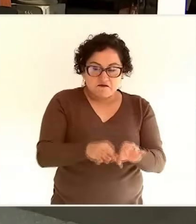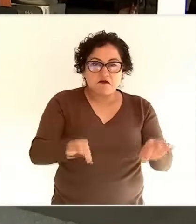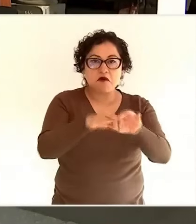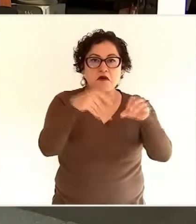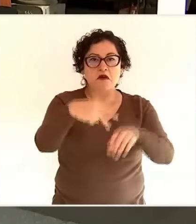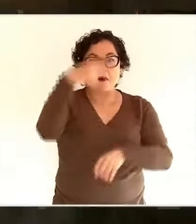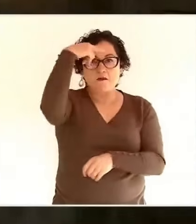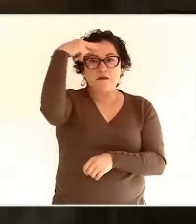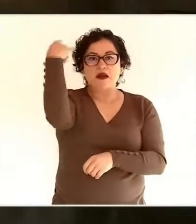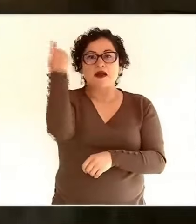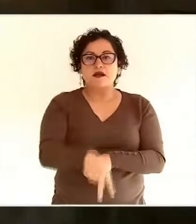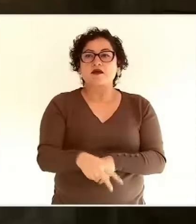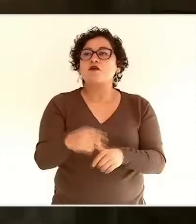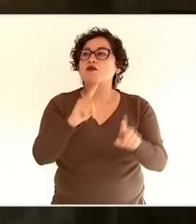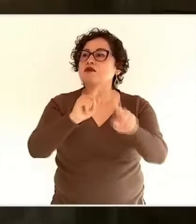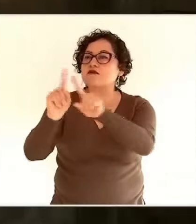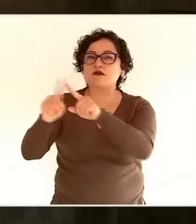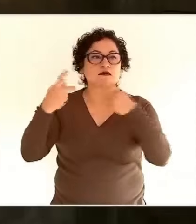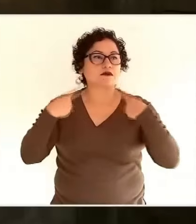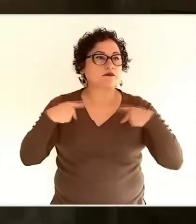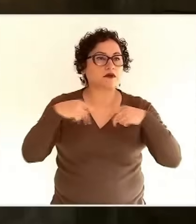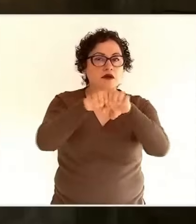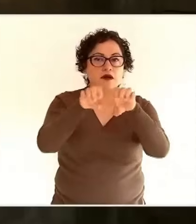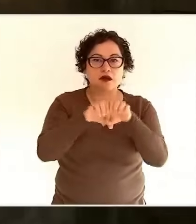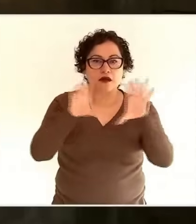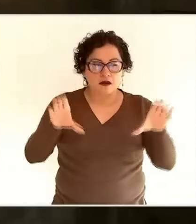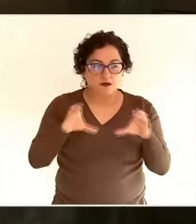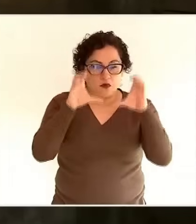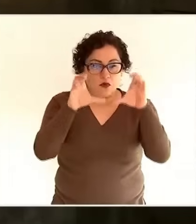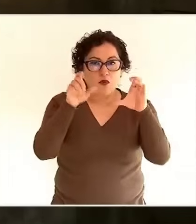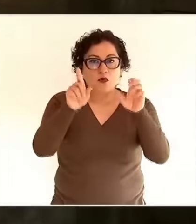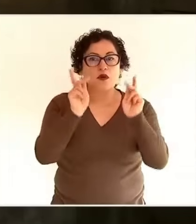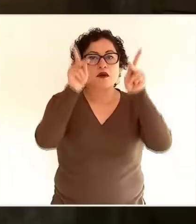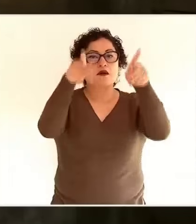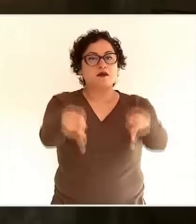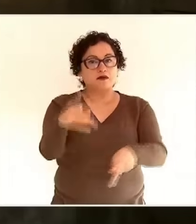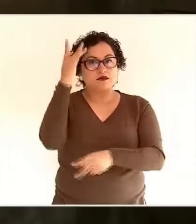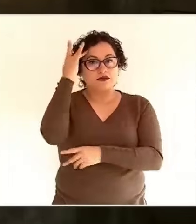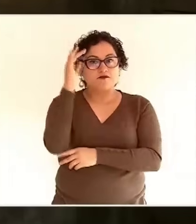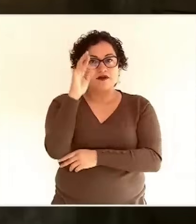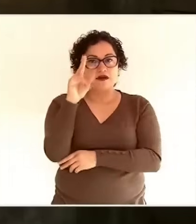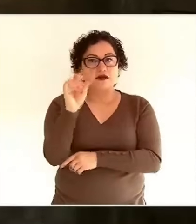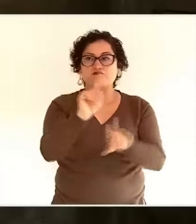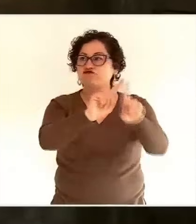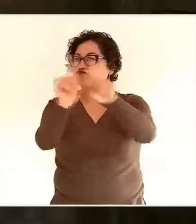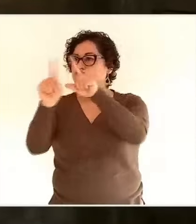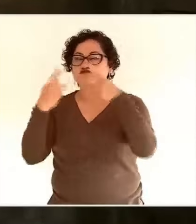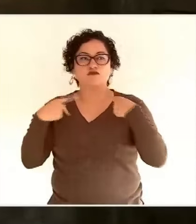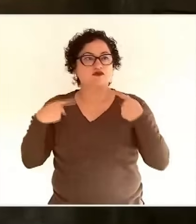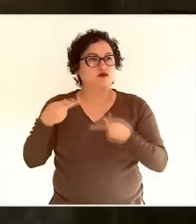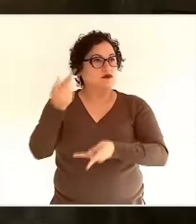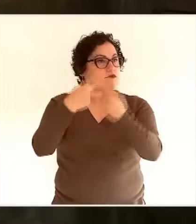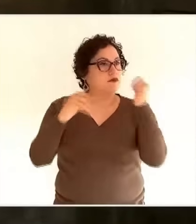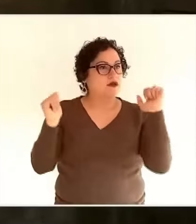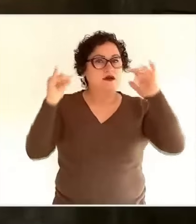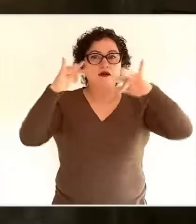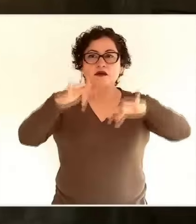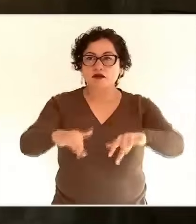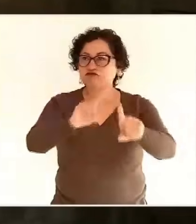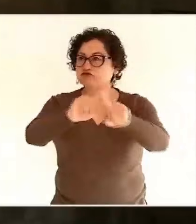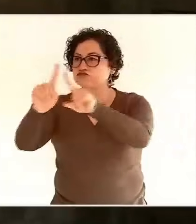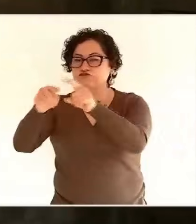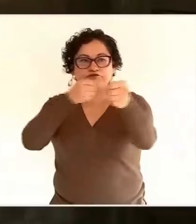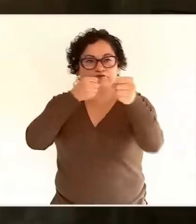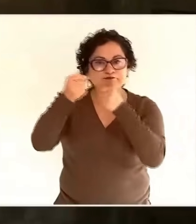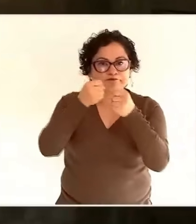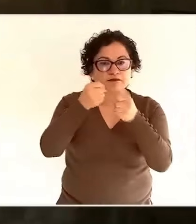San Fernando, personas que nos acompañan aquí y a través de los medios, muy buenos días. El día de